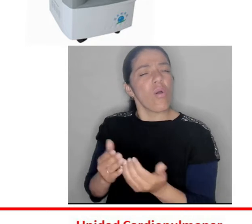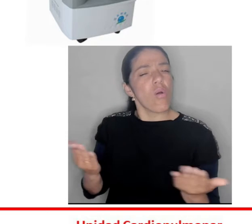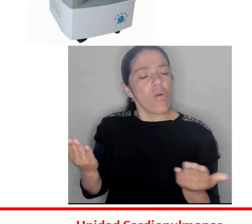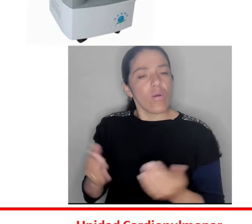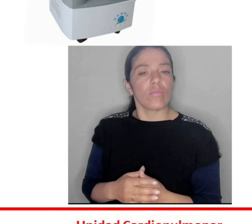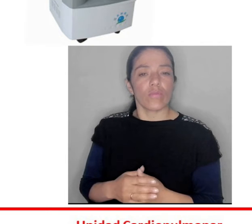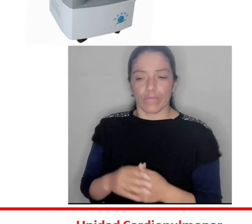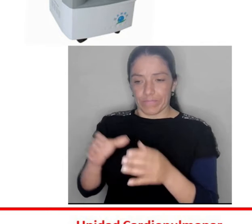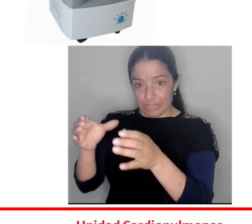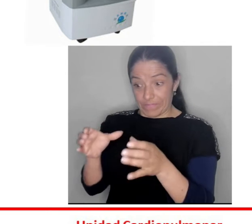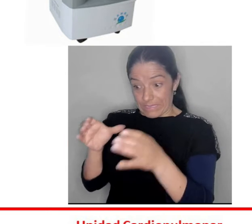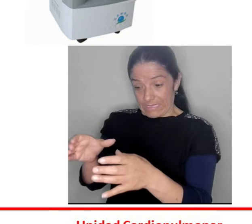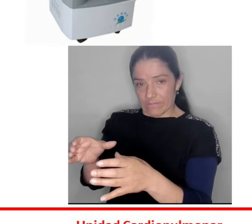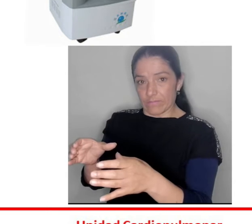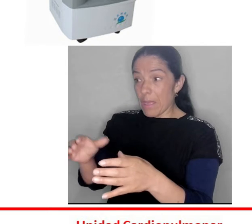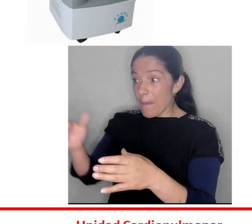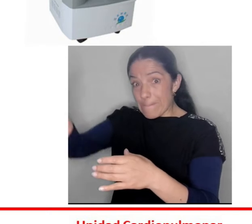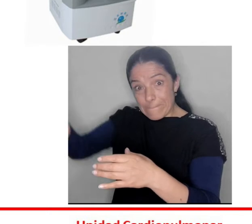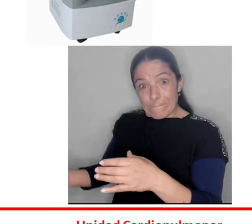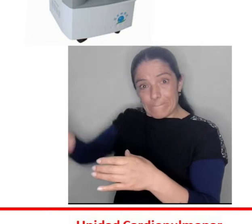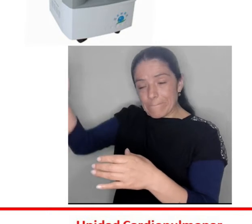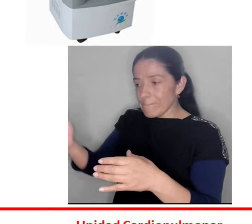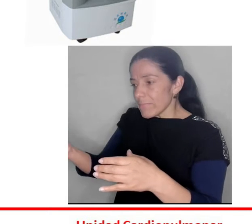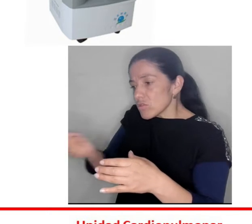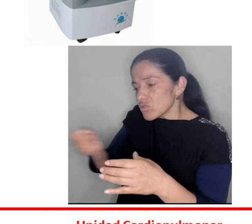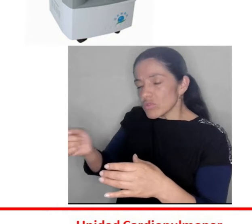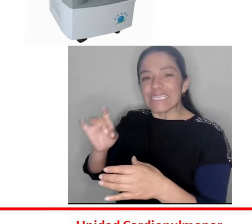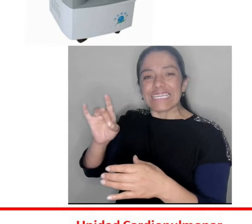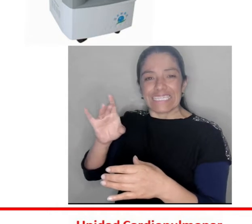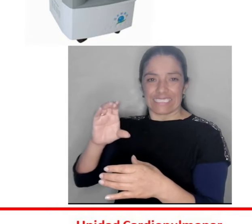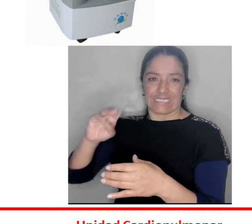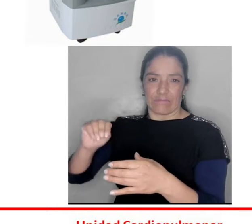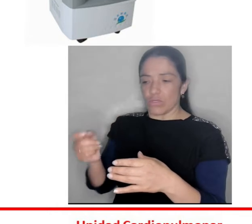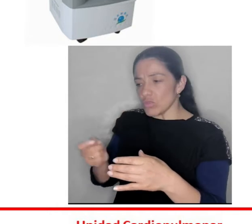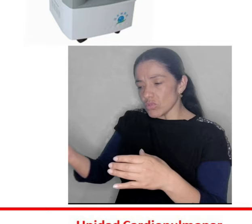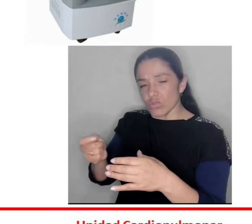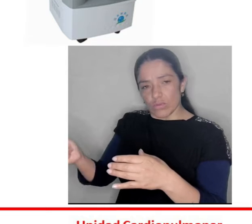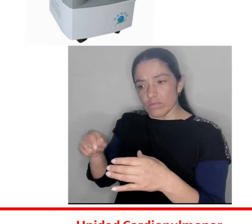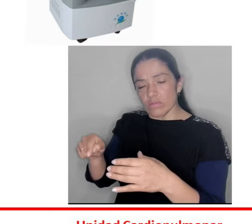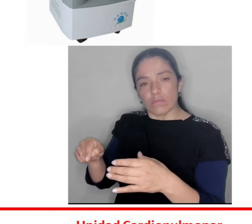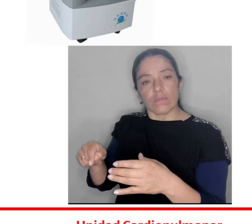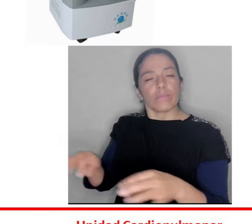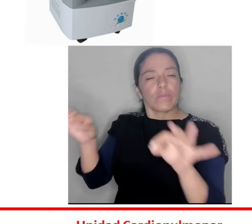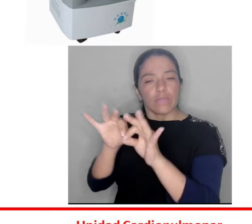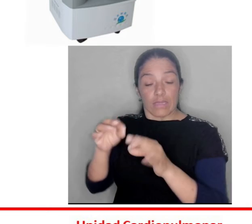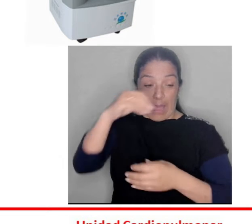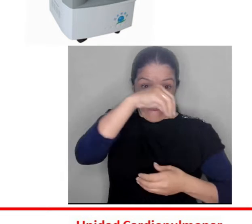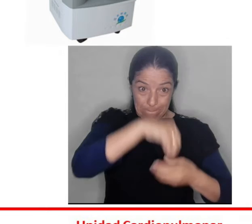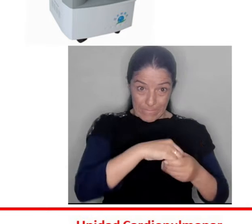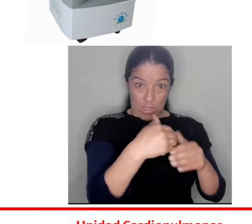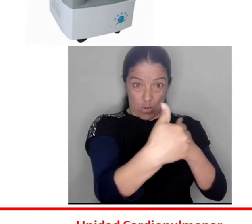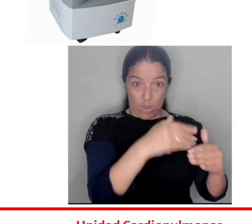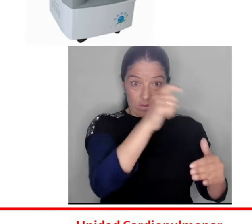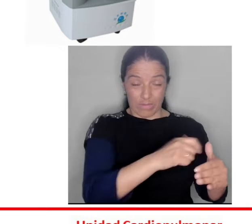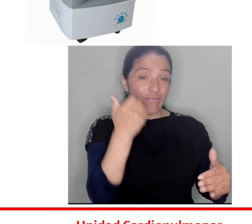Para su uso y cuidado debemos tener en cuenta: se debe colocar al menos de 15 centímetros de la pared o de un mueble.